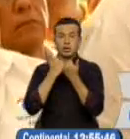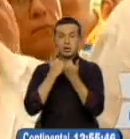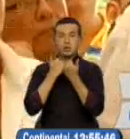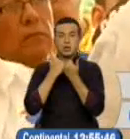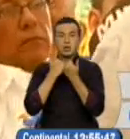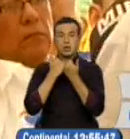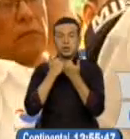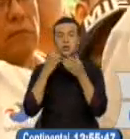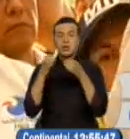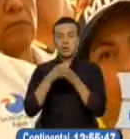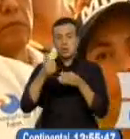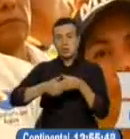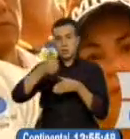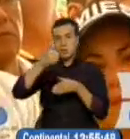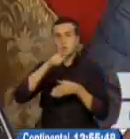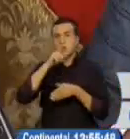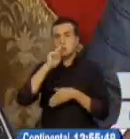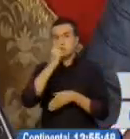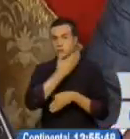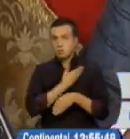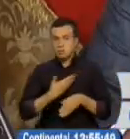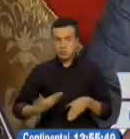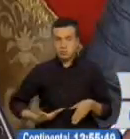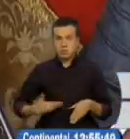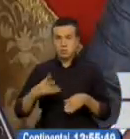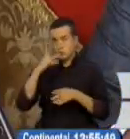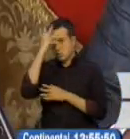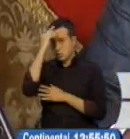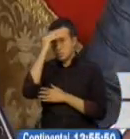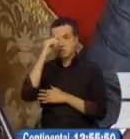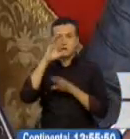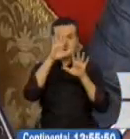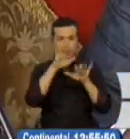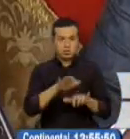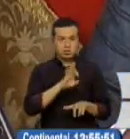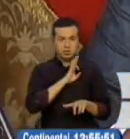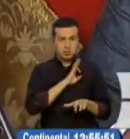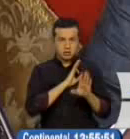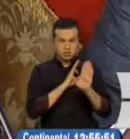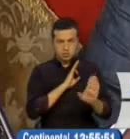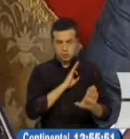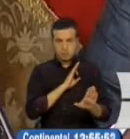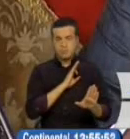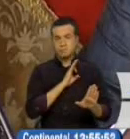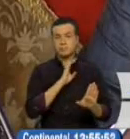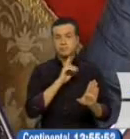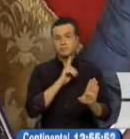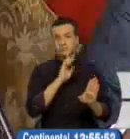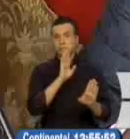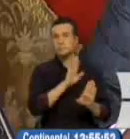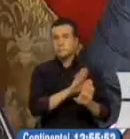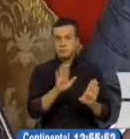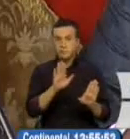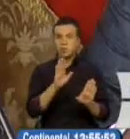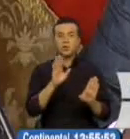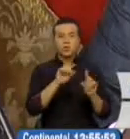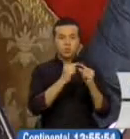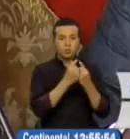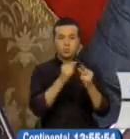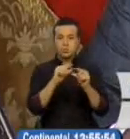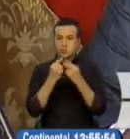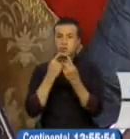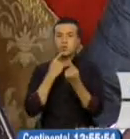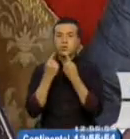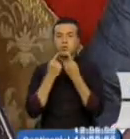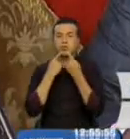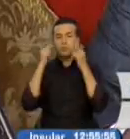liderado por el vicepresidente Jorge Glass. Nombrará una secretaría técnica y se establecerán mesas de diálogo de acuerdo